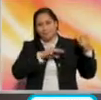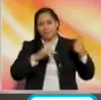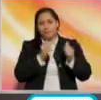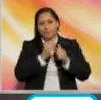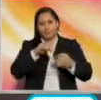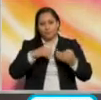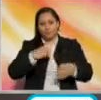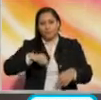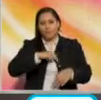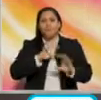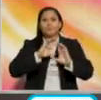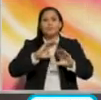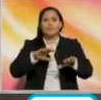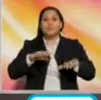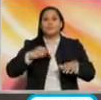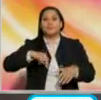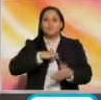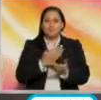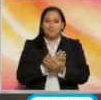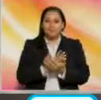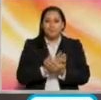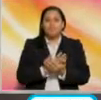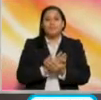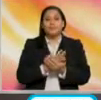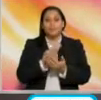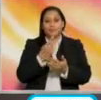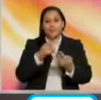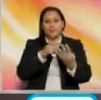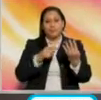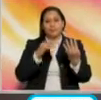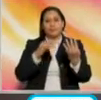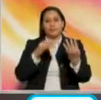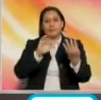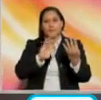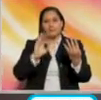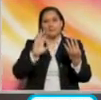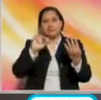A los conciertos y que os esperamos en estas 4 fechas. Chao, chao, chao, chao, chao. Ahí está.